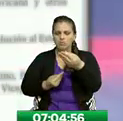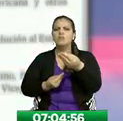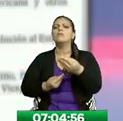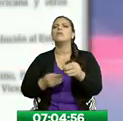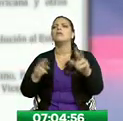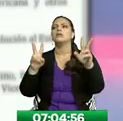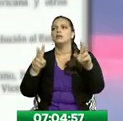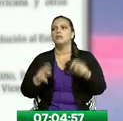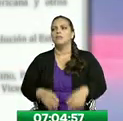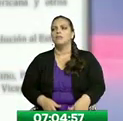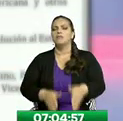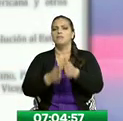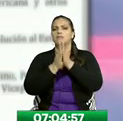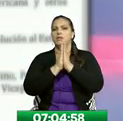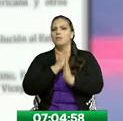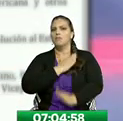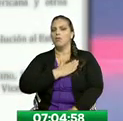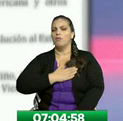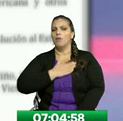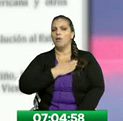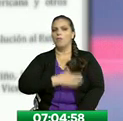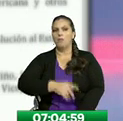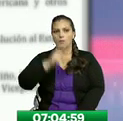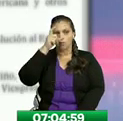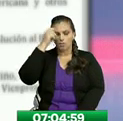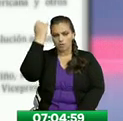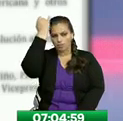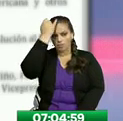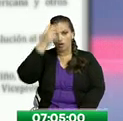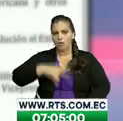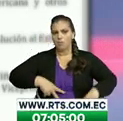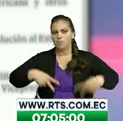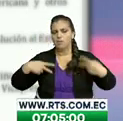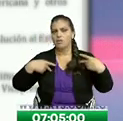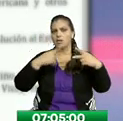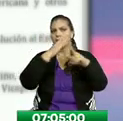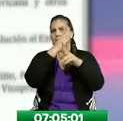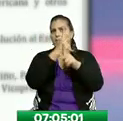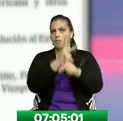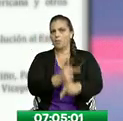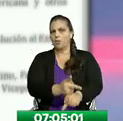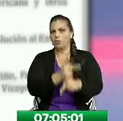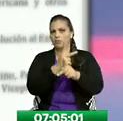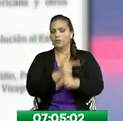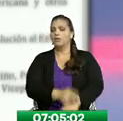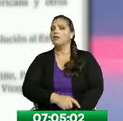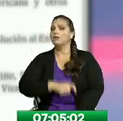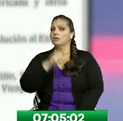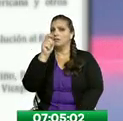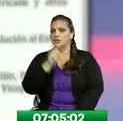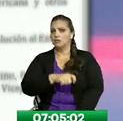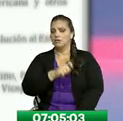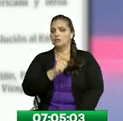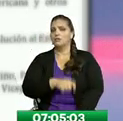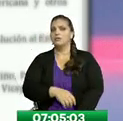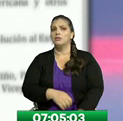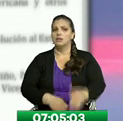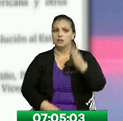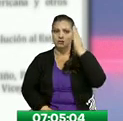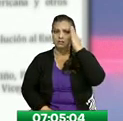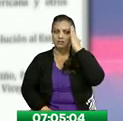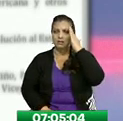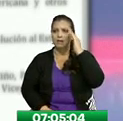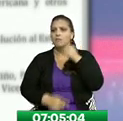las medidas necesarias para proteger los derechos a la vida e integridad de Jorge Glass, particularmente, valorando e